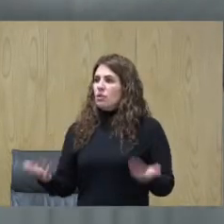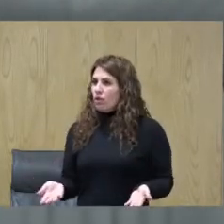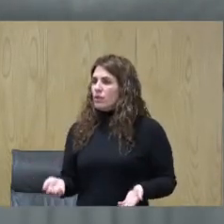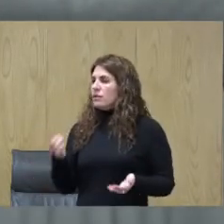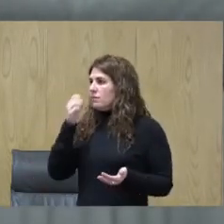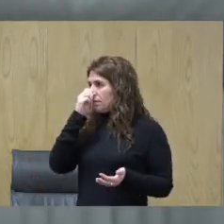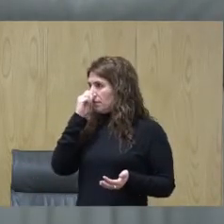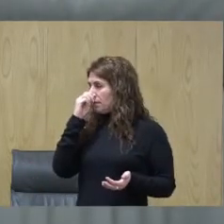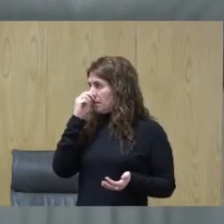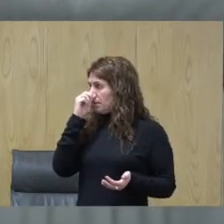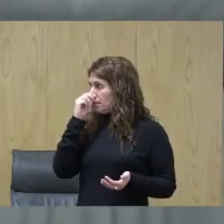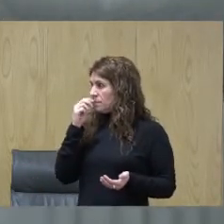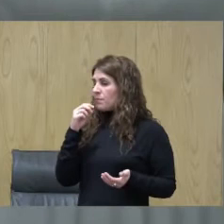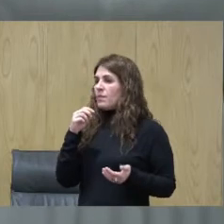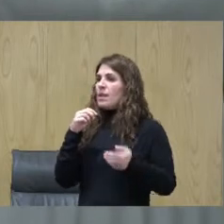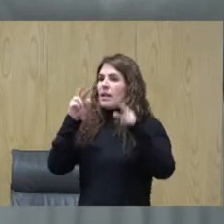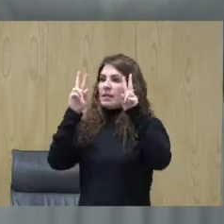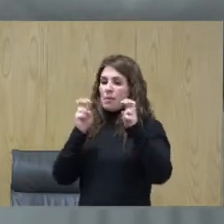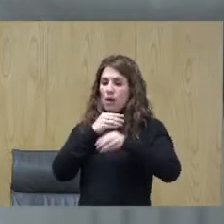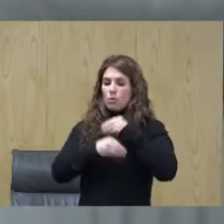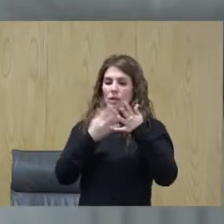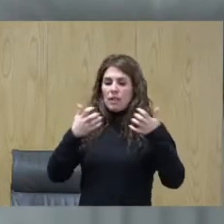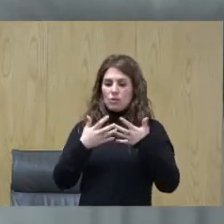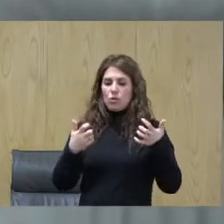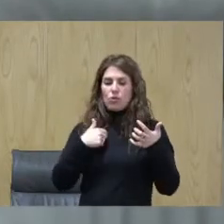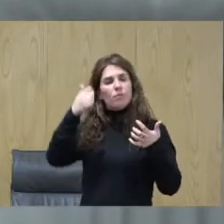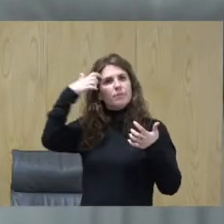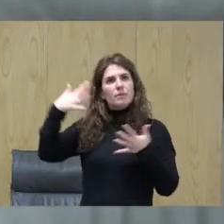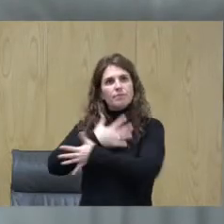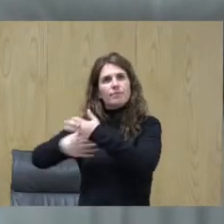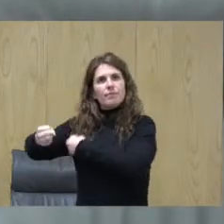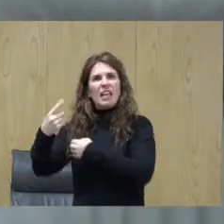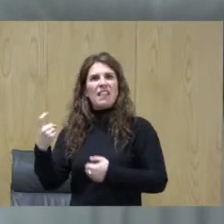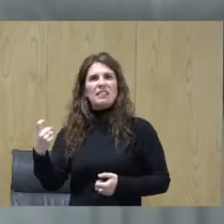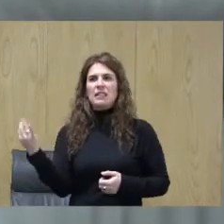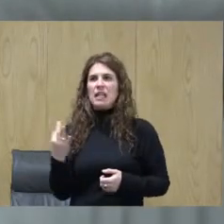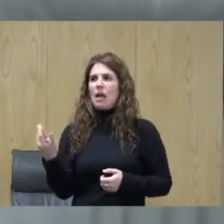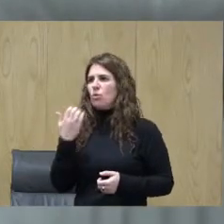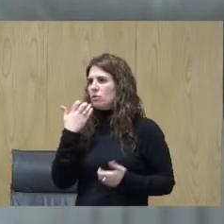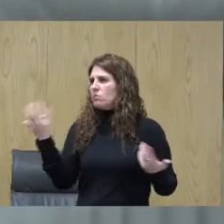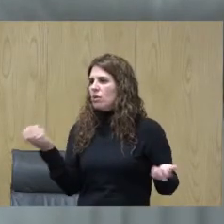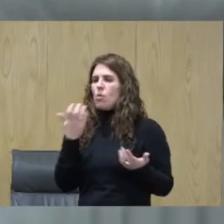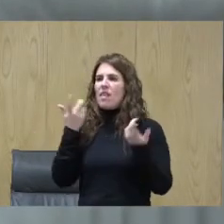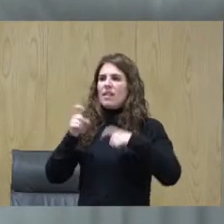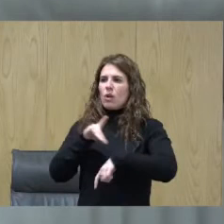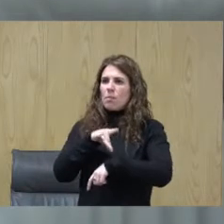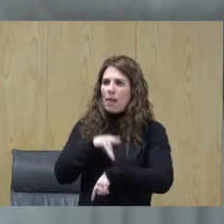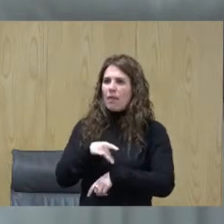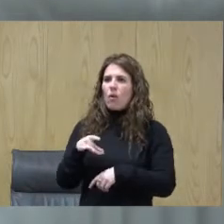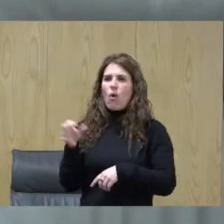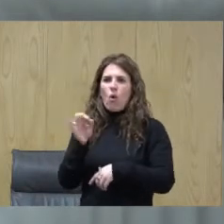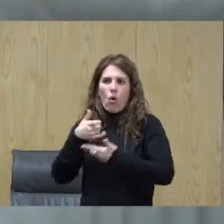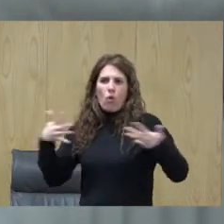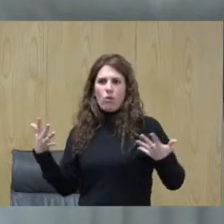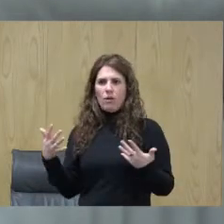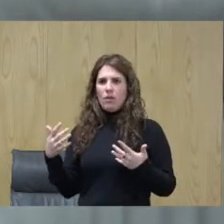utilizábamos nos poníamos en el lugar de ellos, ¿no? Por ejemplo, algo que necesitan es, pues no sé, una cita con el médico y entonces